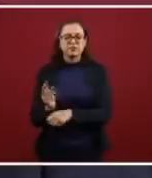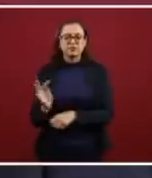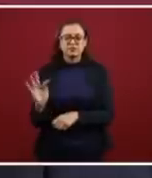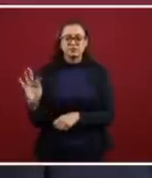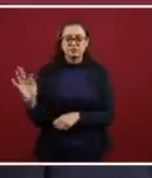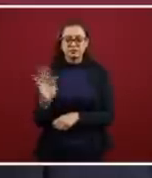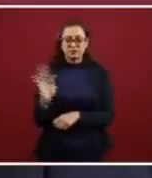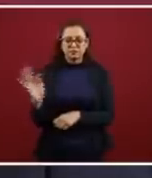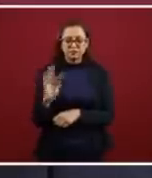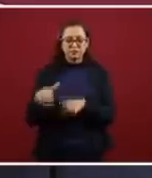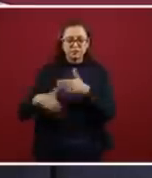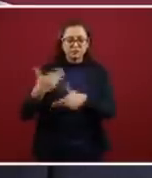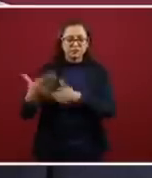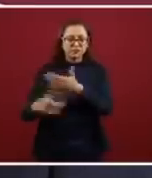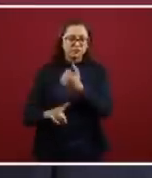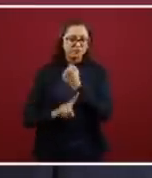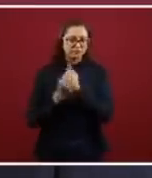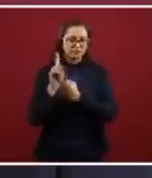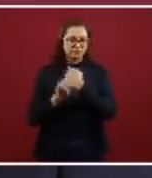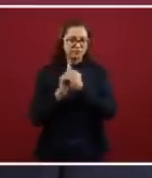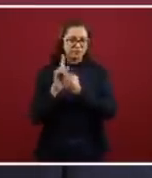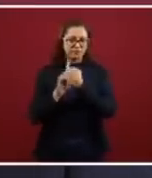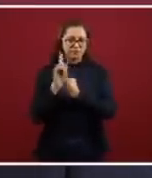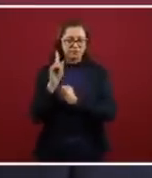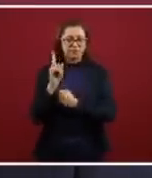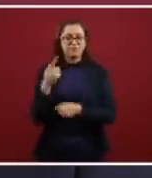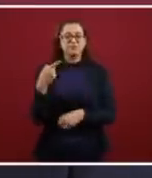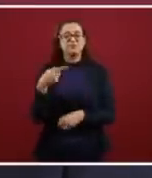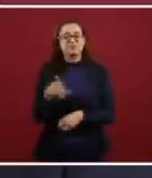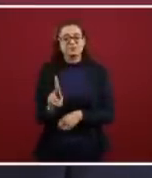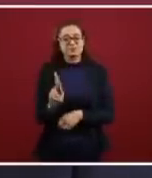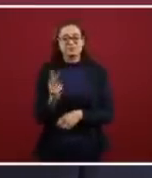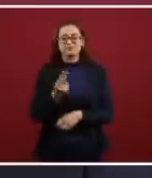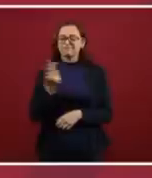posibles problemas, pero